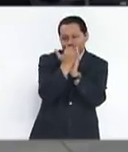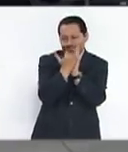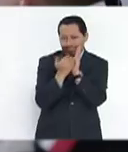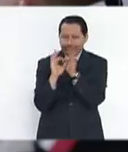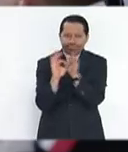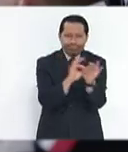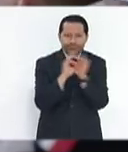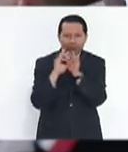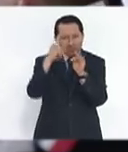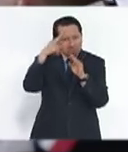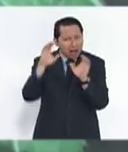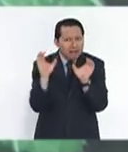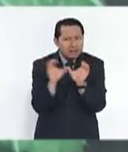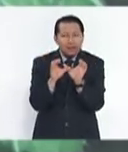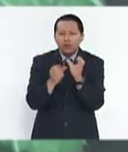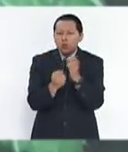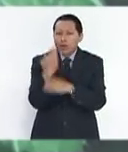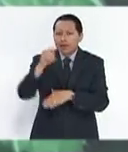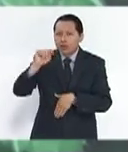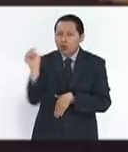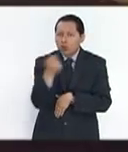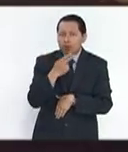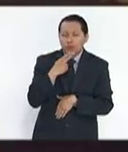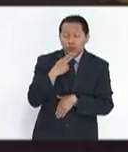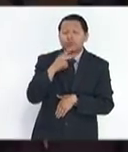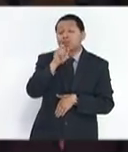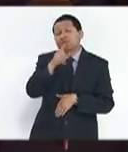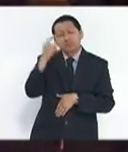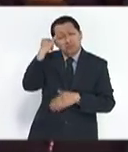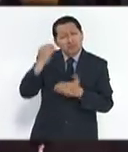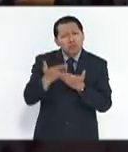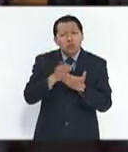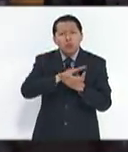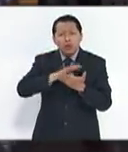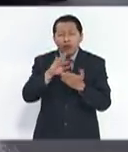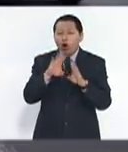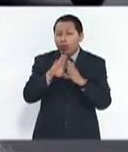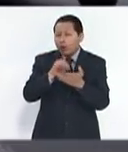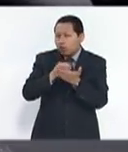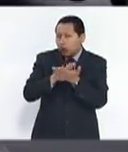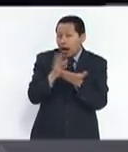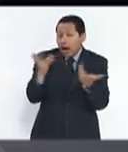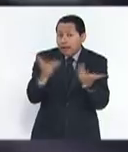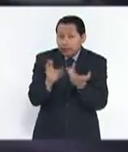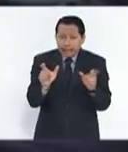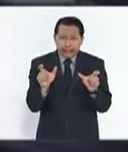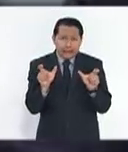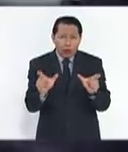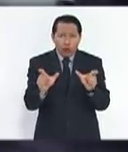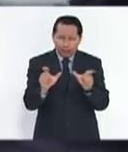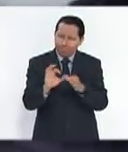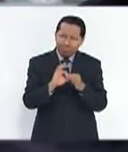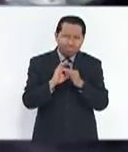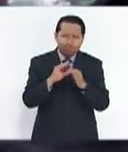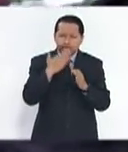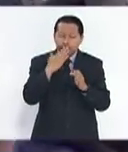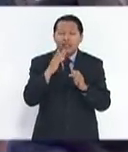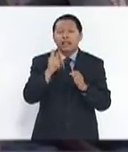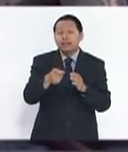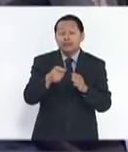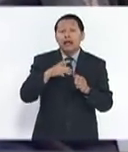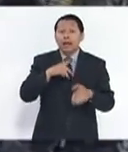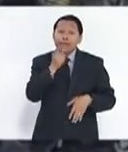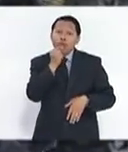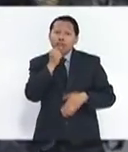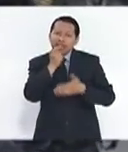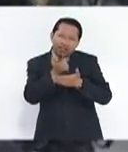certificación y el mejoramiento de tecnologías. Además, reiteró su propuesta sobre una estrategia integral de seguridad que fortalezca el salario del